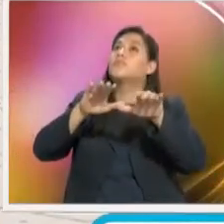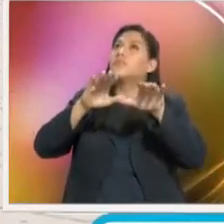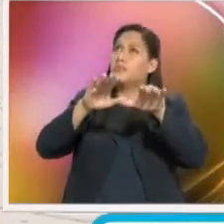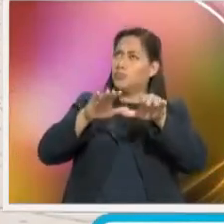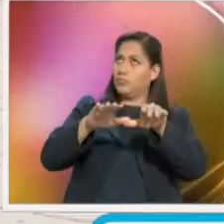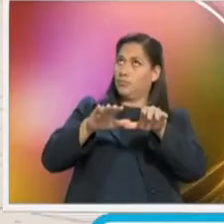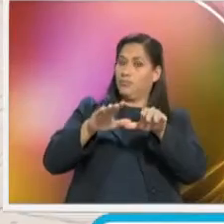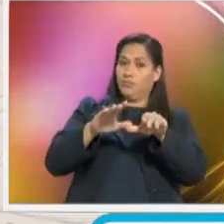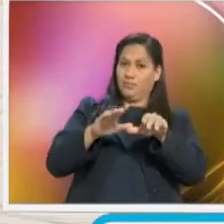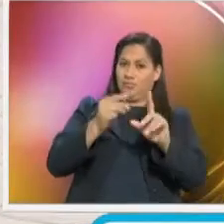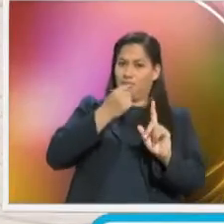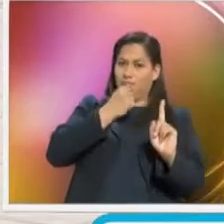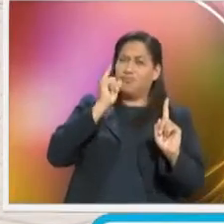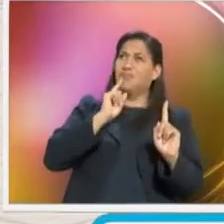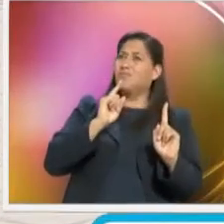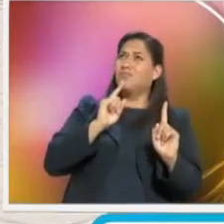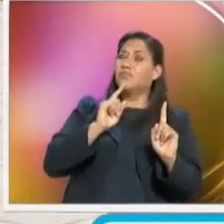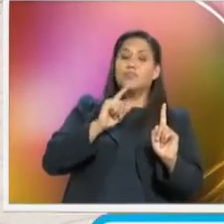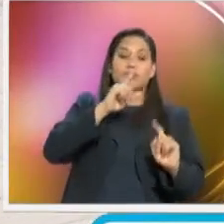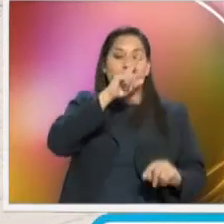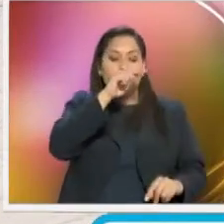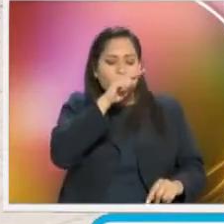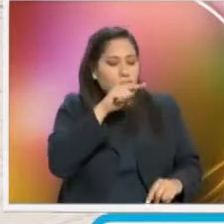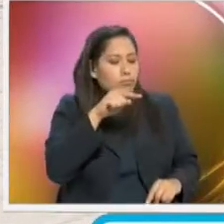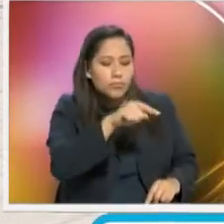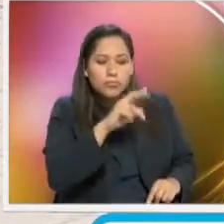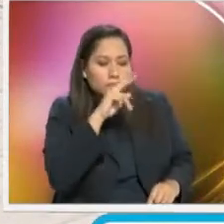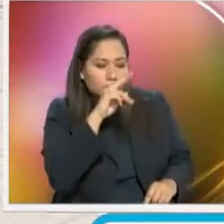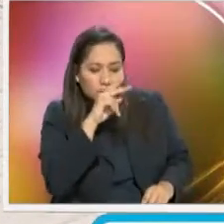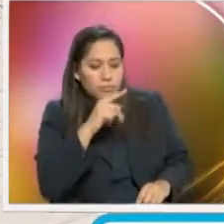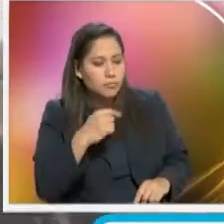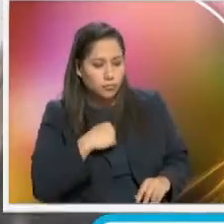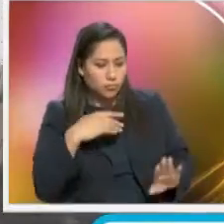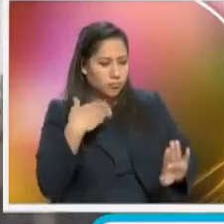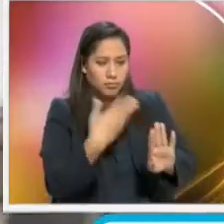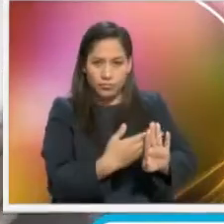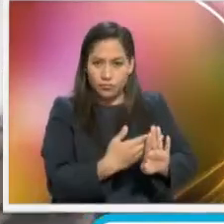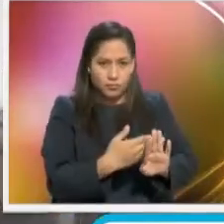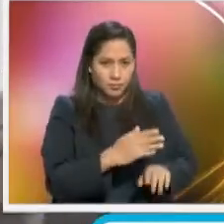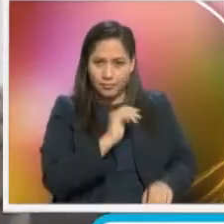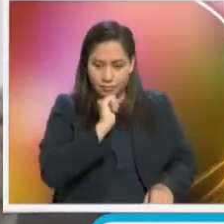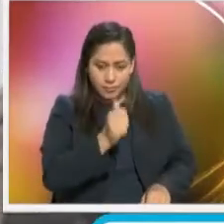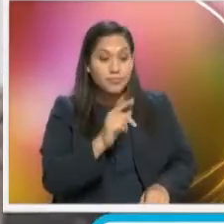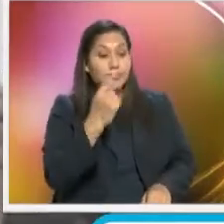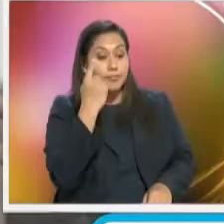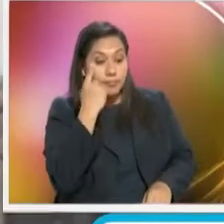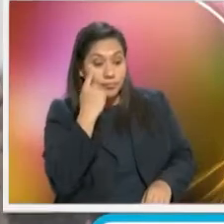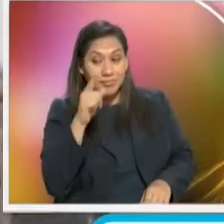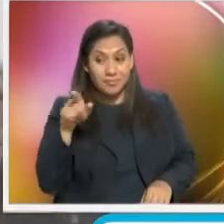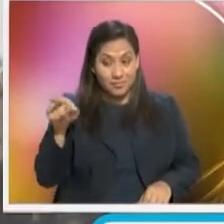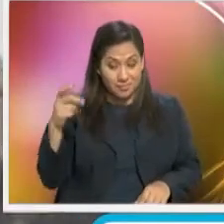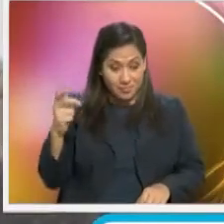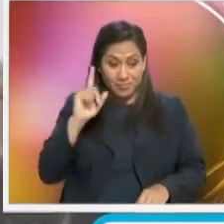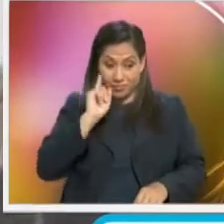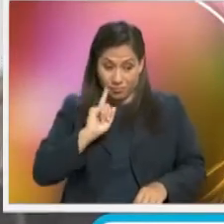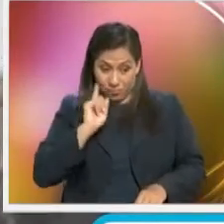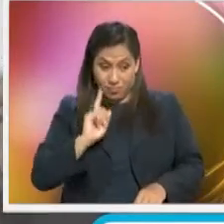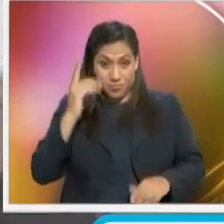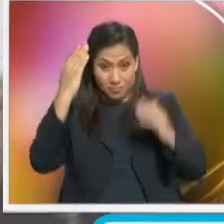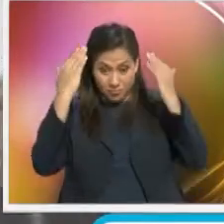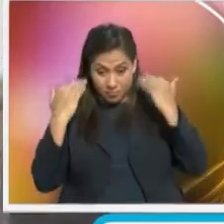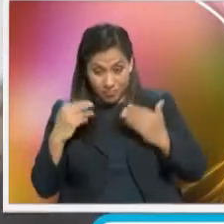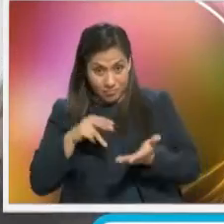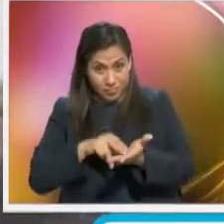poco extrañada, le dijo el gorrión: no te preocupes, no te voy a hacer nada. Te quiero decir algo, esa mujer a quien le lleva a